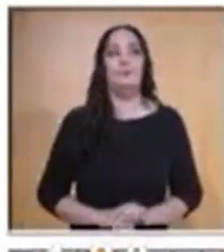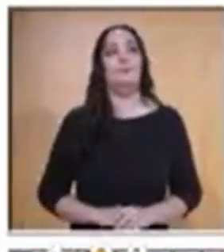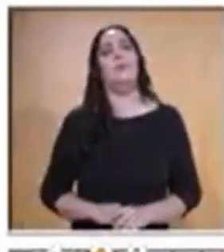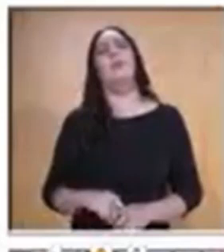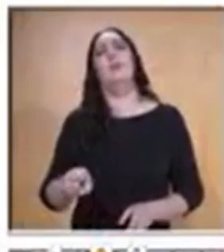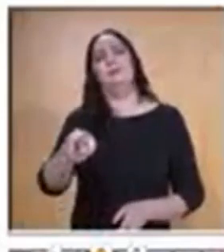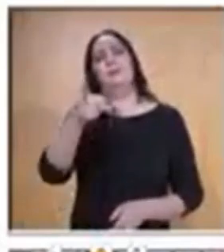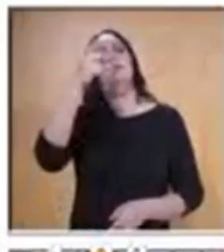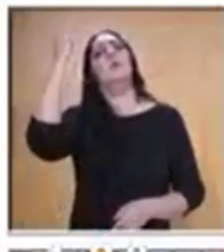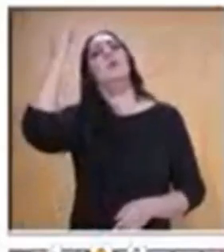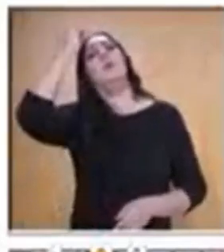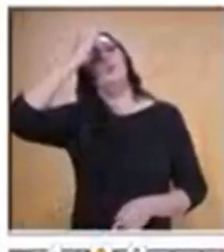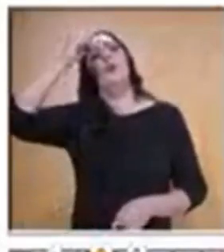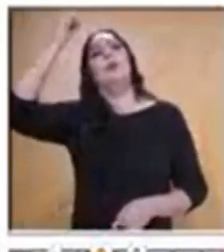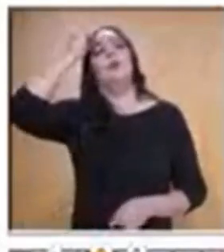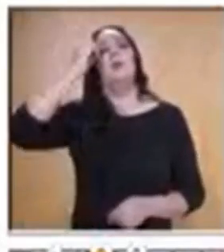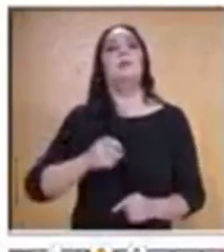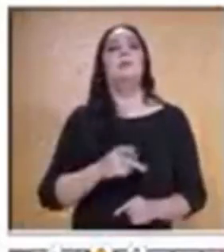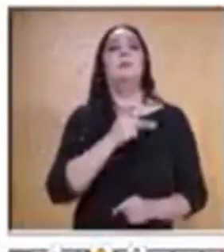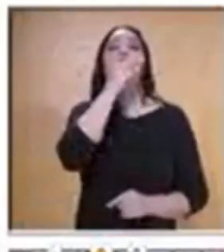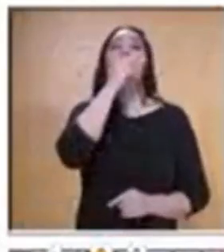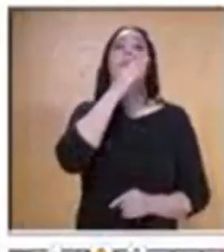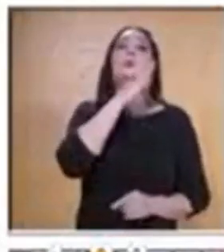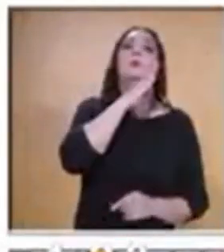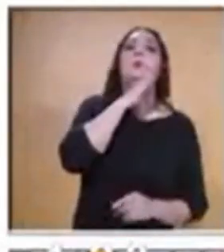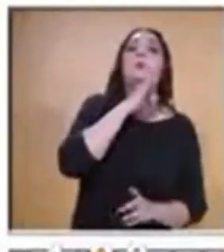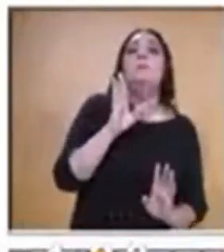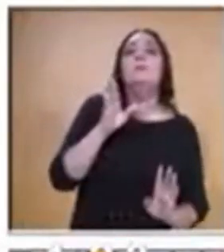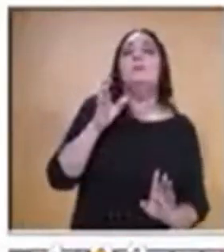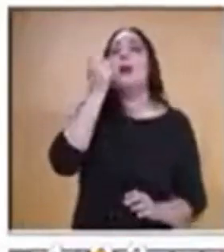¿Ustedes qué opinan? ¿Papás? ¿Alumnos?